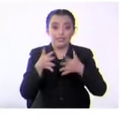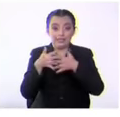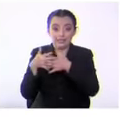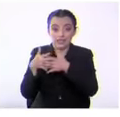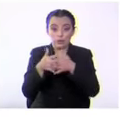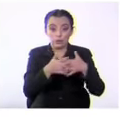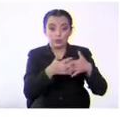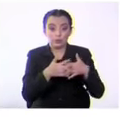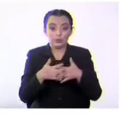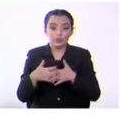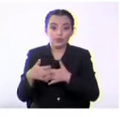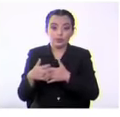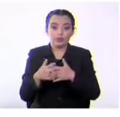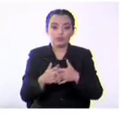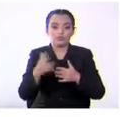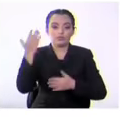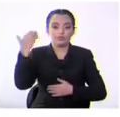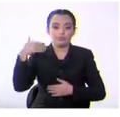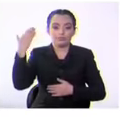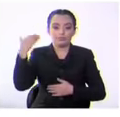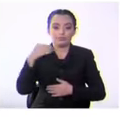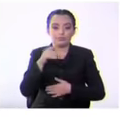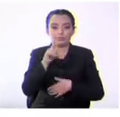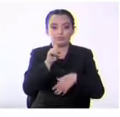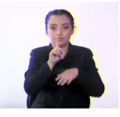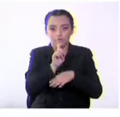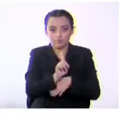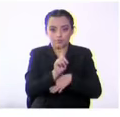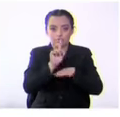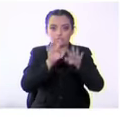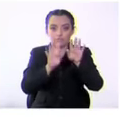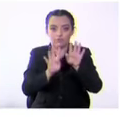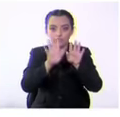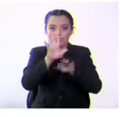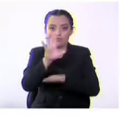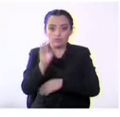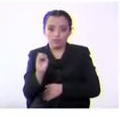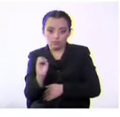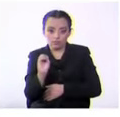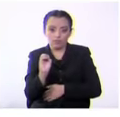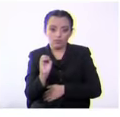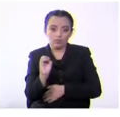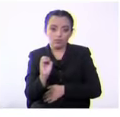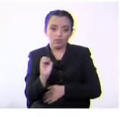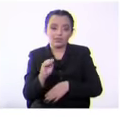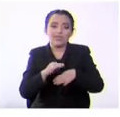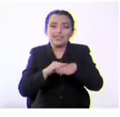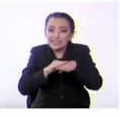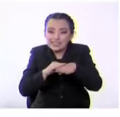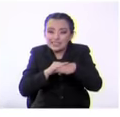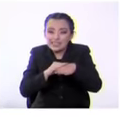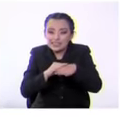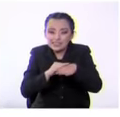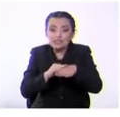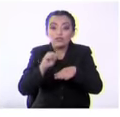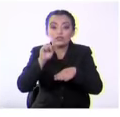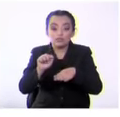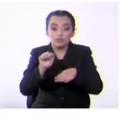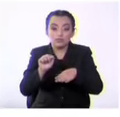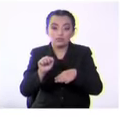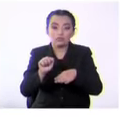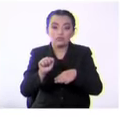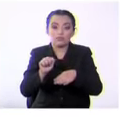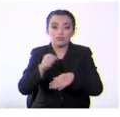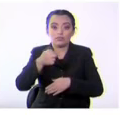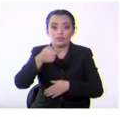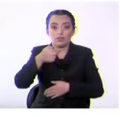Unidos. En la década de 1950, la etnia hispanoamericana suponía el 1% de la